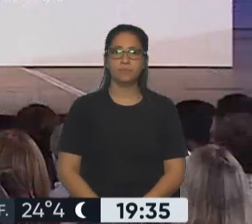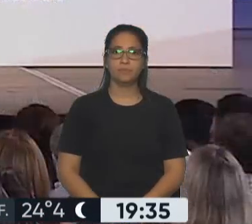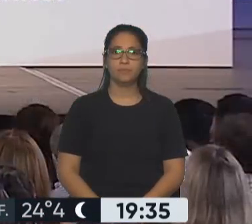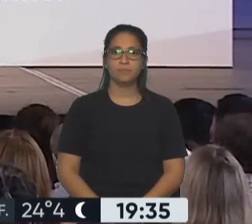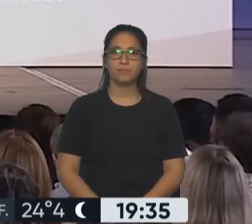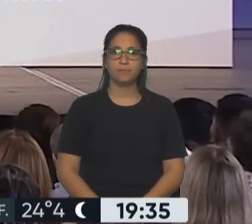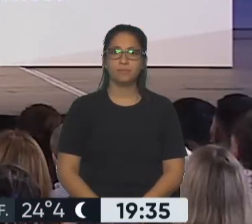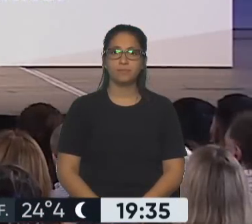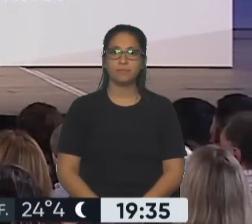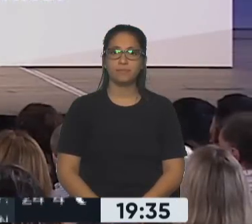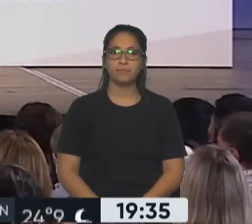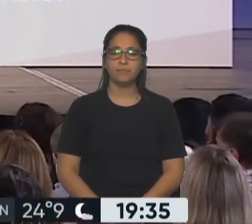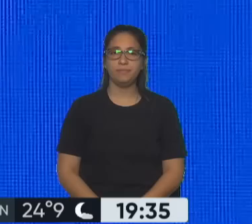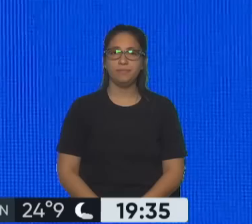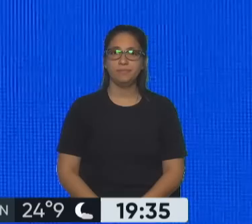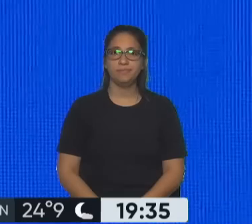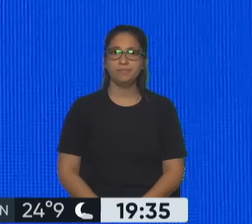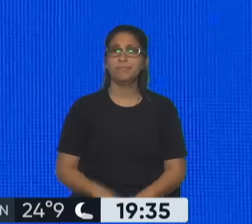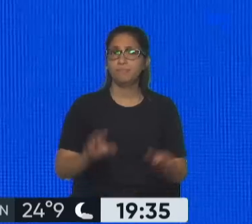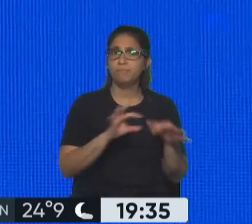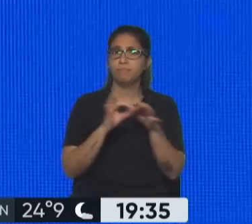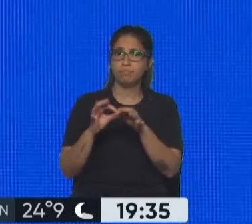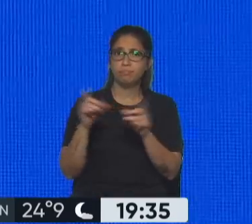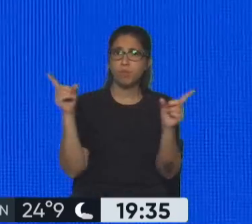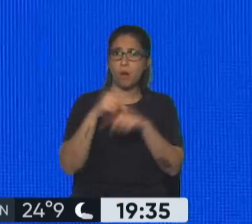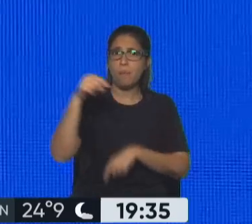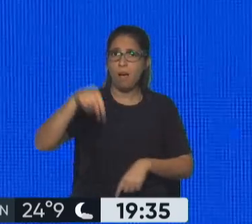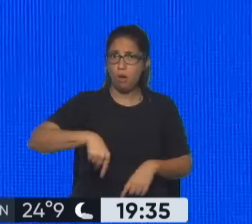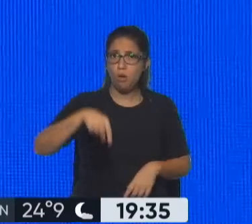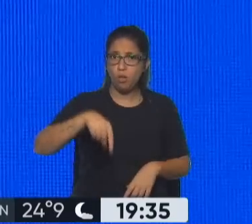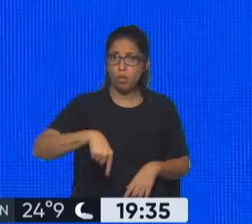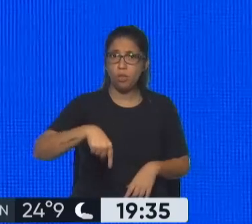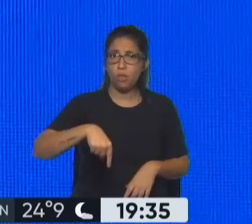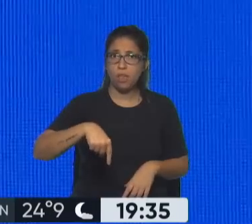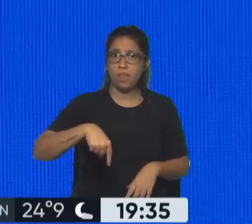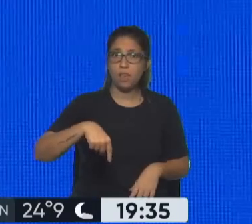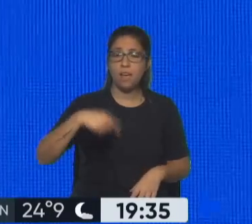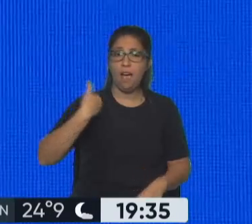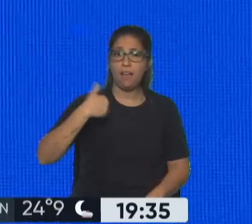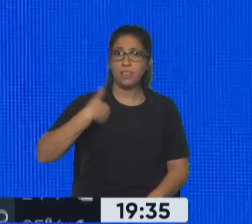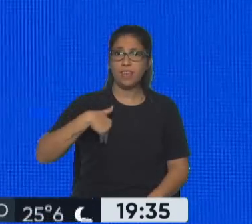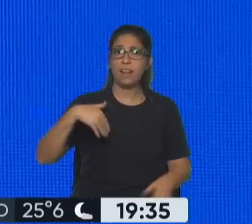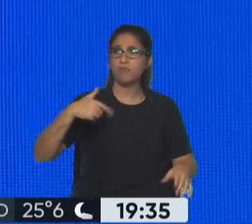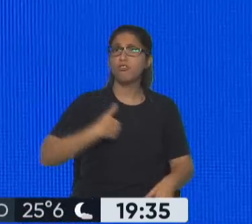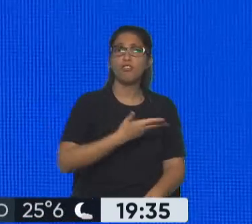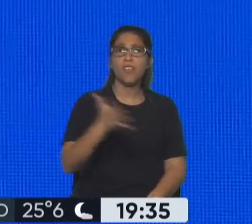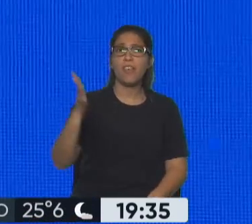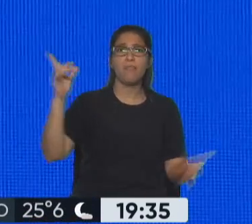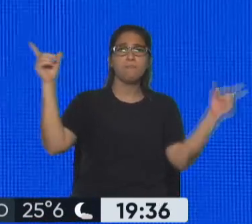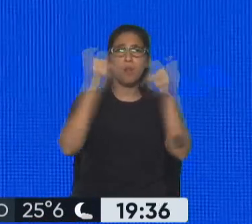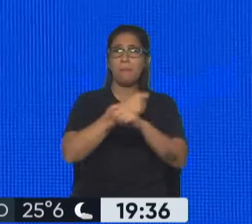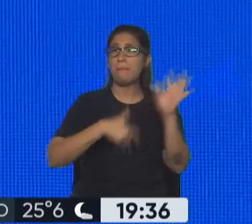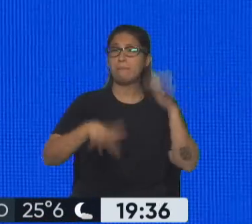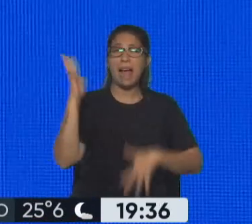digo además que vinculado con el grave problema que tenemos hoy, el gran problema que tiene hoy la sociedad